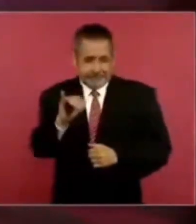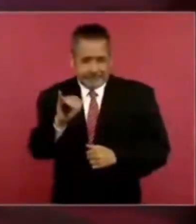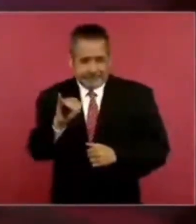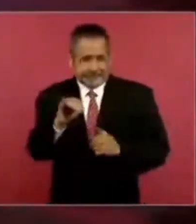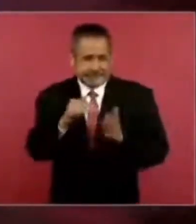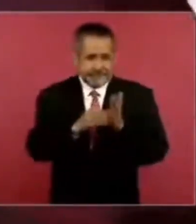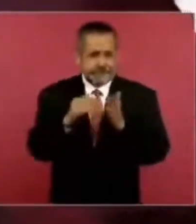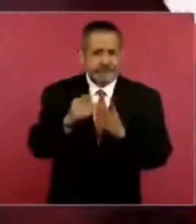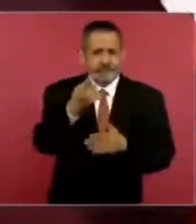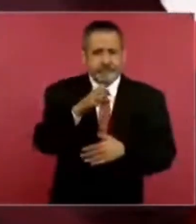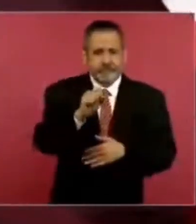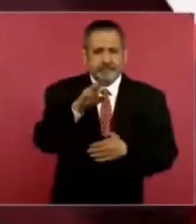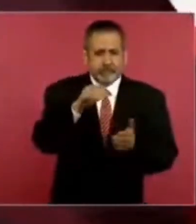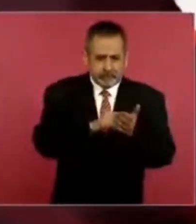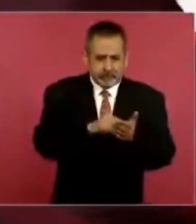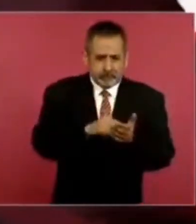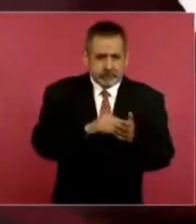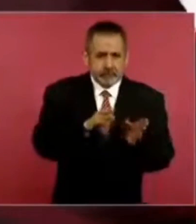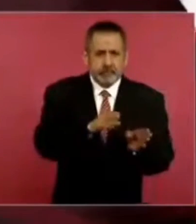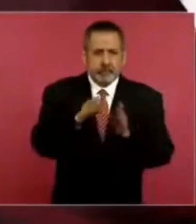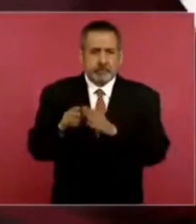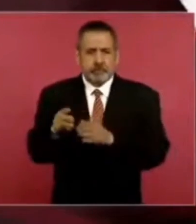3.164.000 a